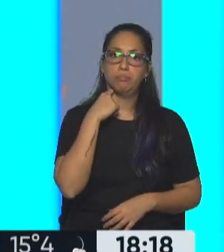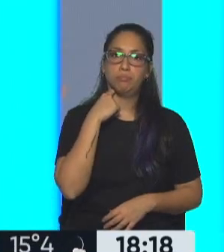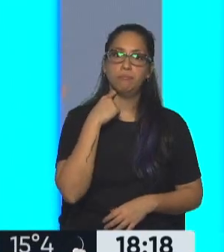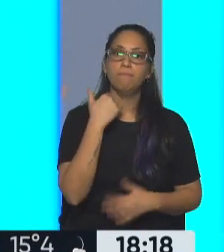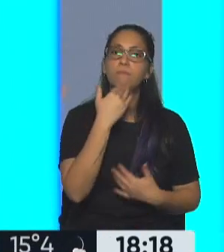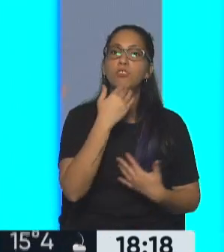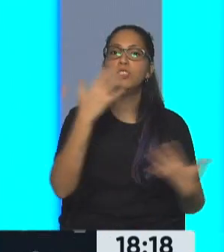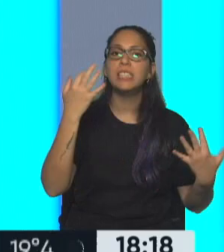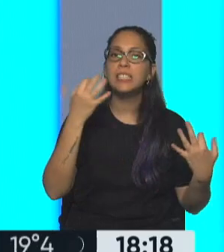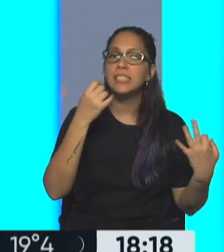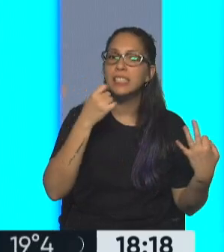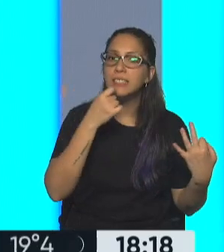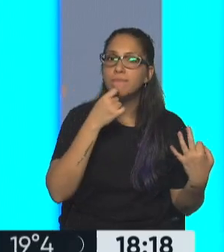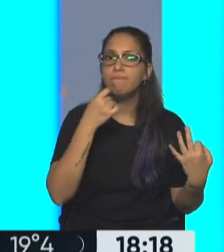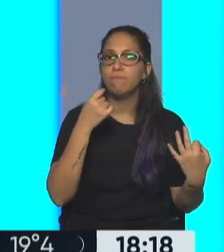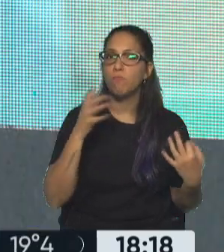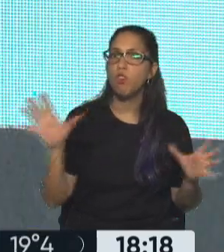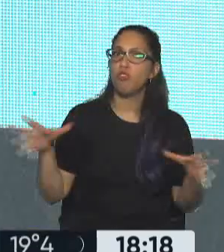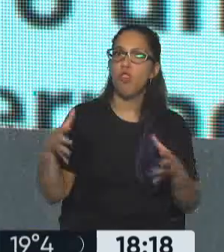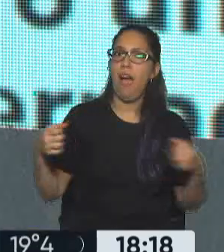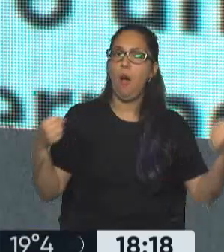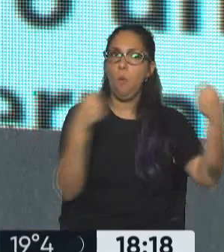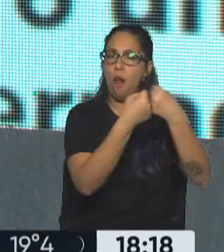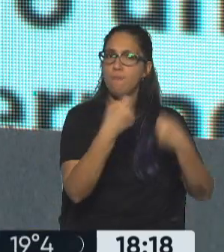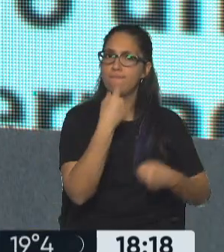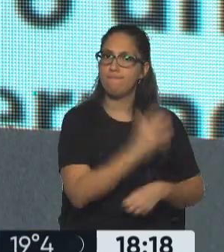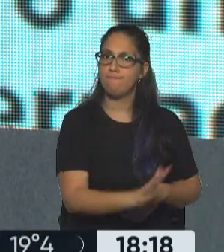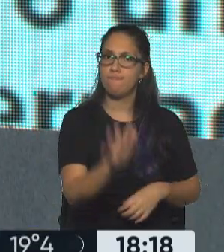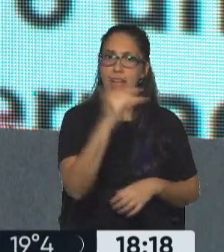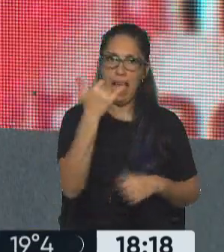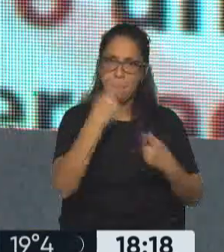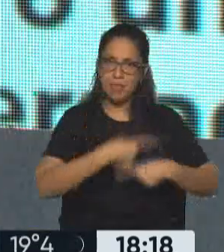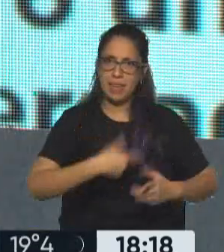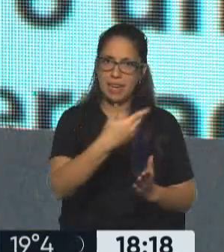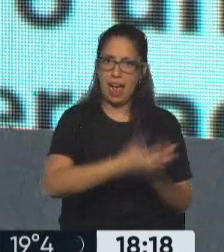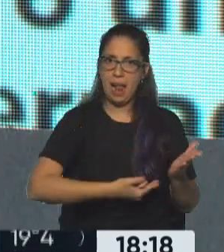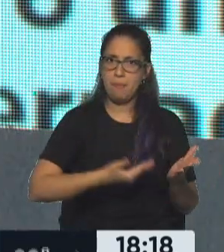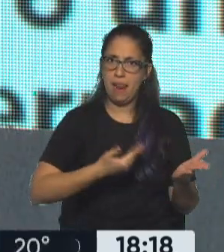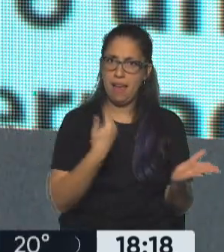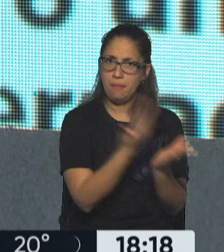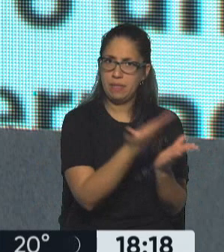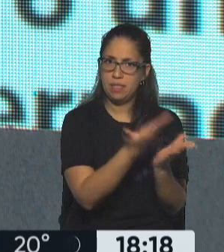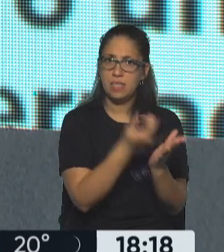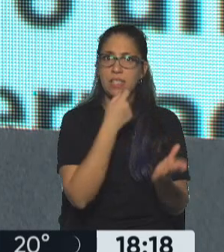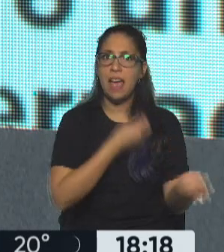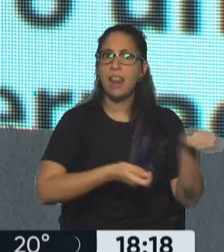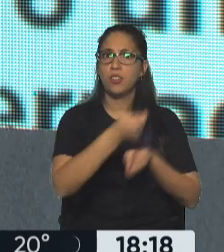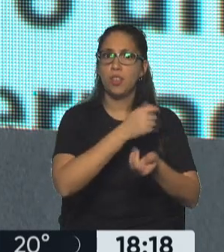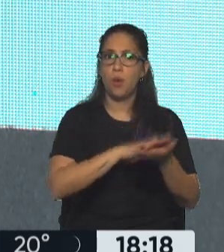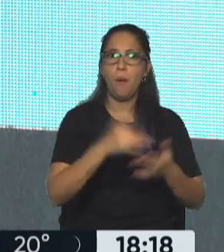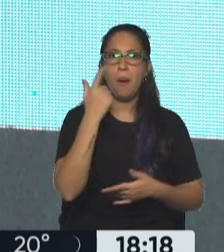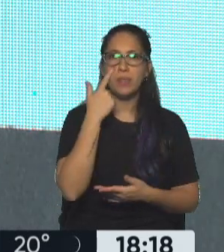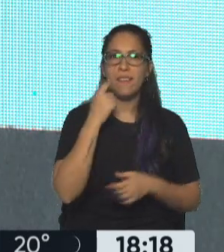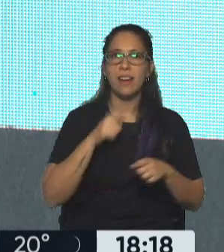sé si de nulidad, pero por lo menos cuestionado todo el acuerdo. Hay buen material como para hacer una presentación si hay una renegociación con el Fondo Monetario. Vamos a compartir